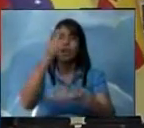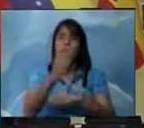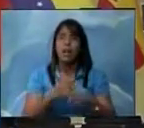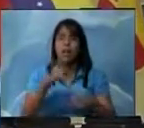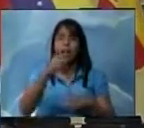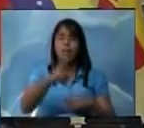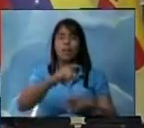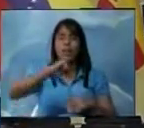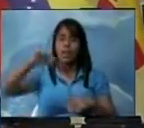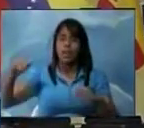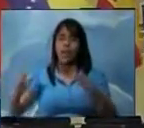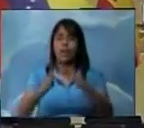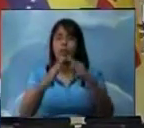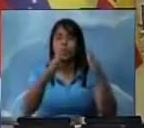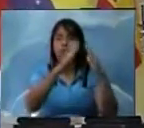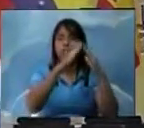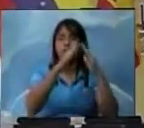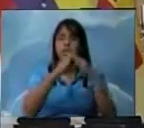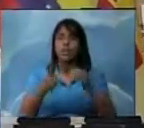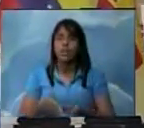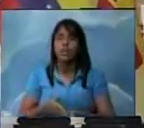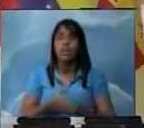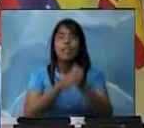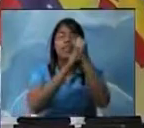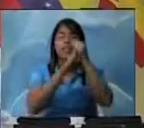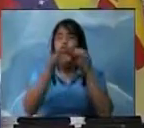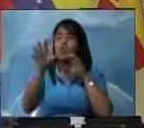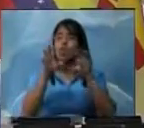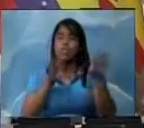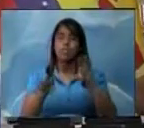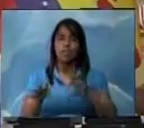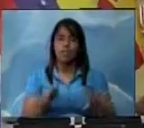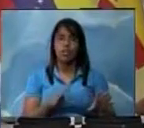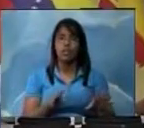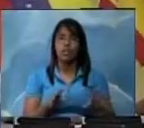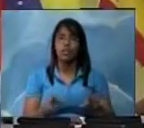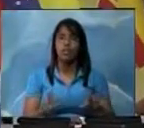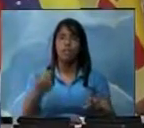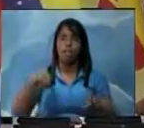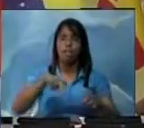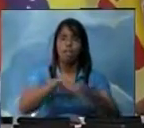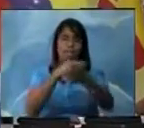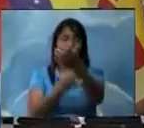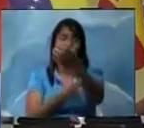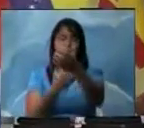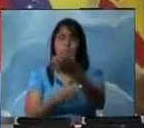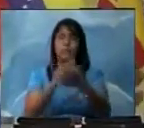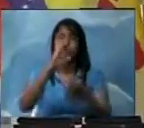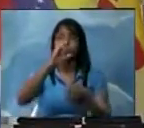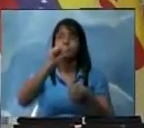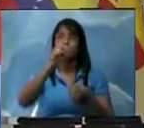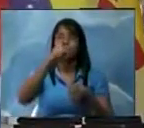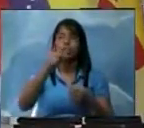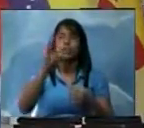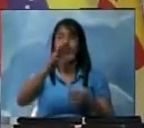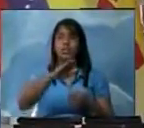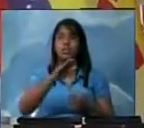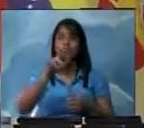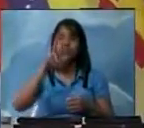entre Jerusalén y la dirección internacional. Nuestro hermano Carlos Campaña